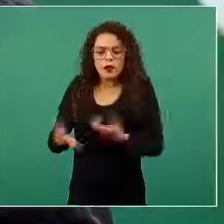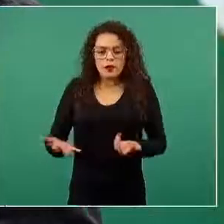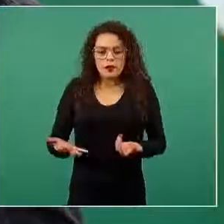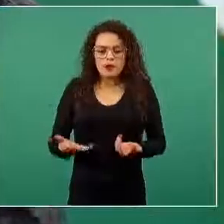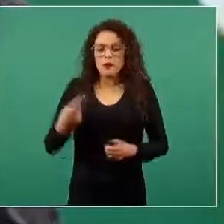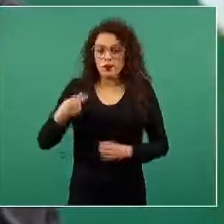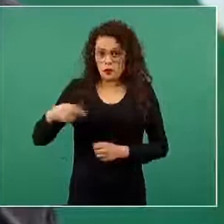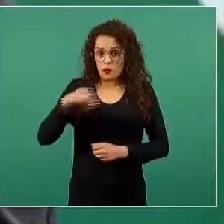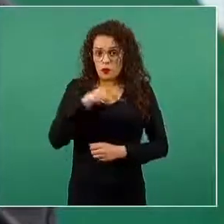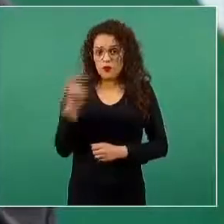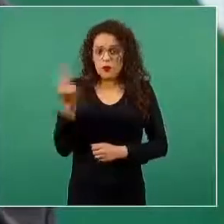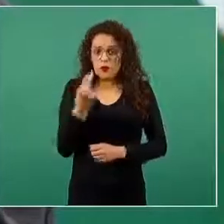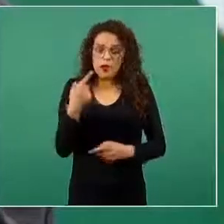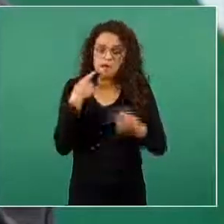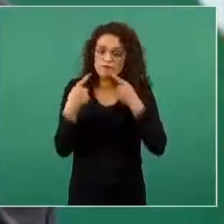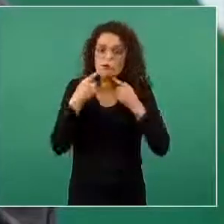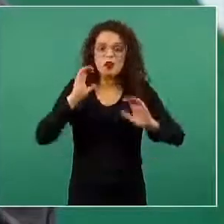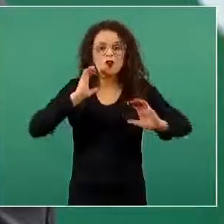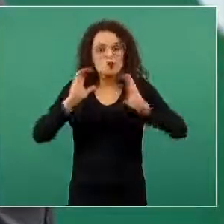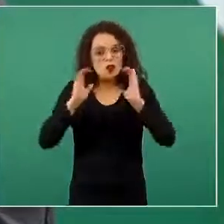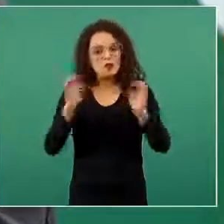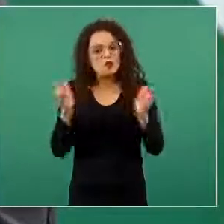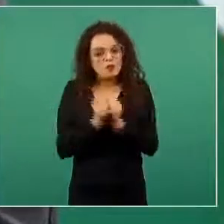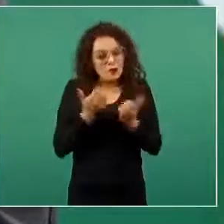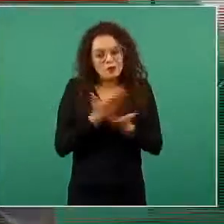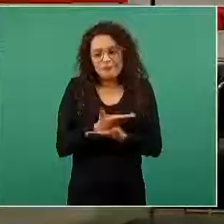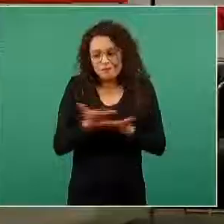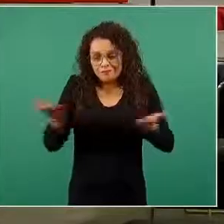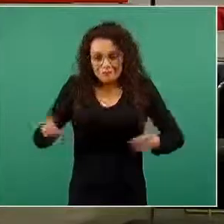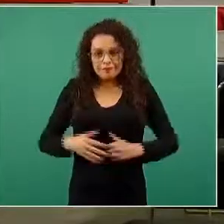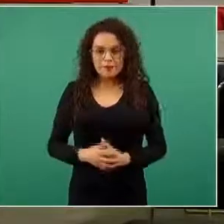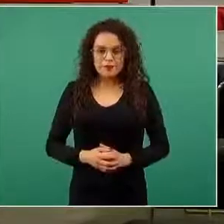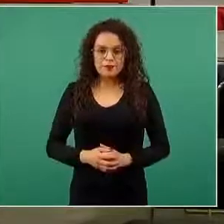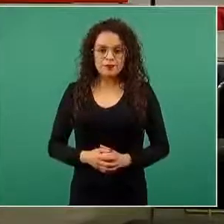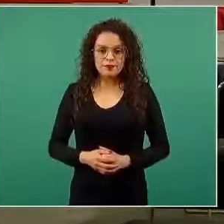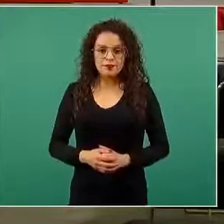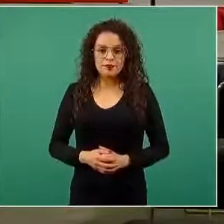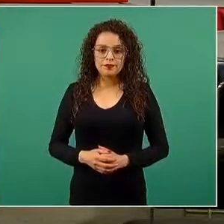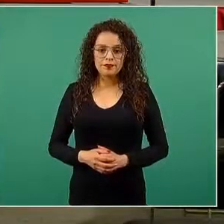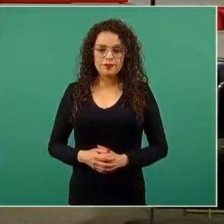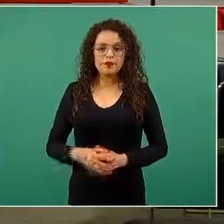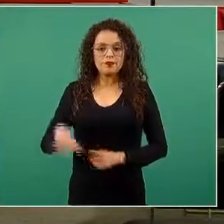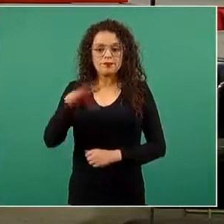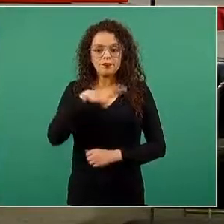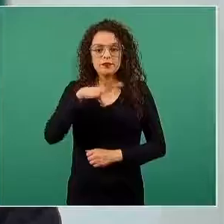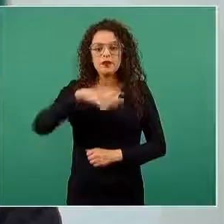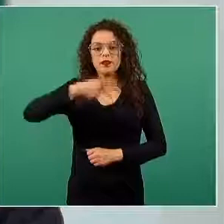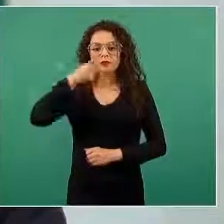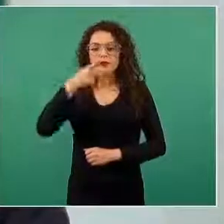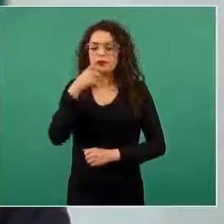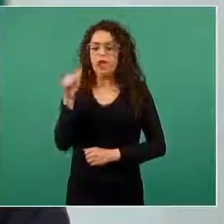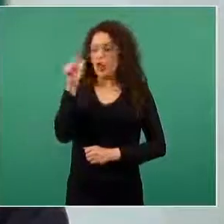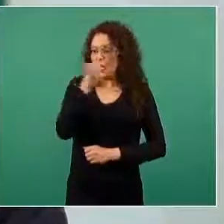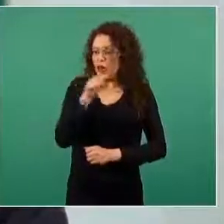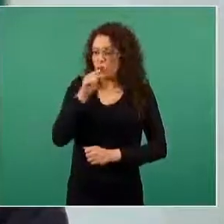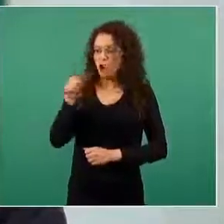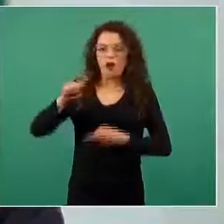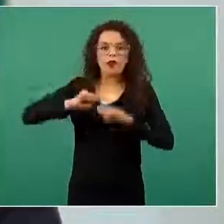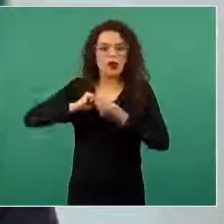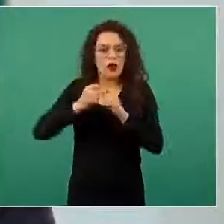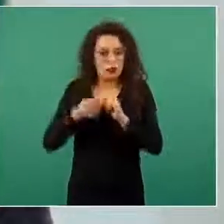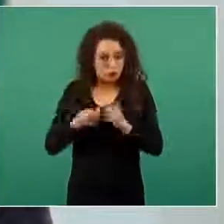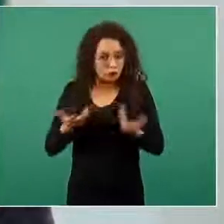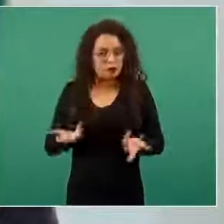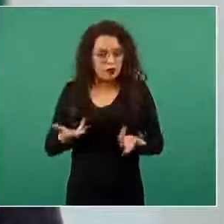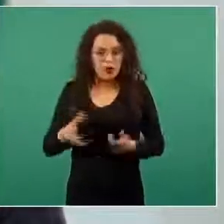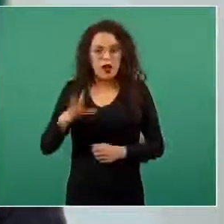que nosotros nos comuniquemos con ella. Tenemos parlantes de la lengua, tenemos personal,